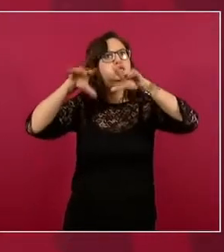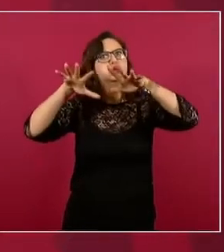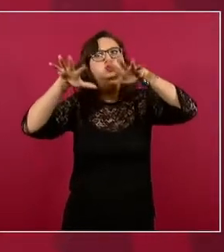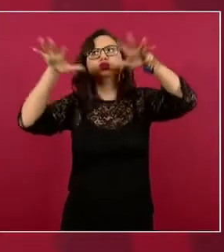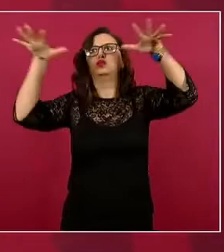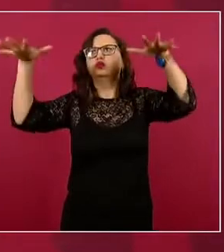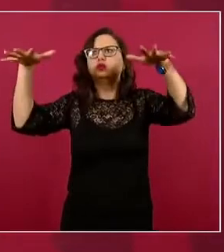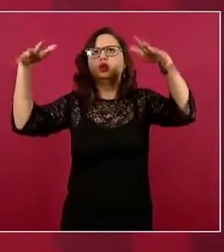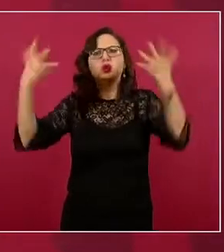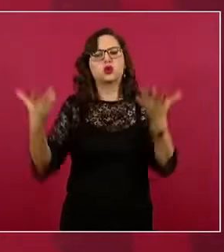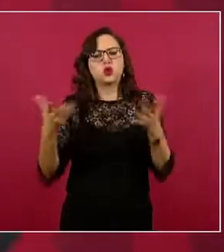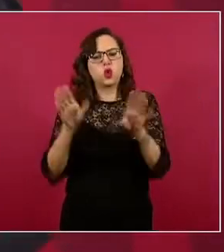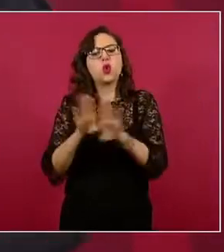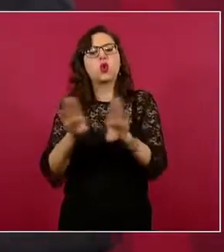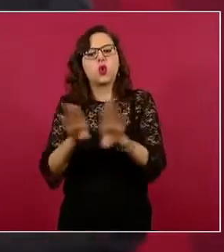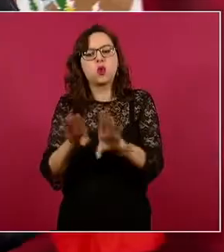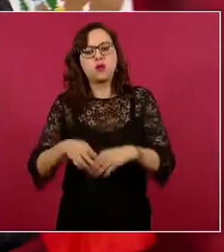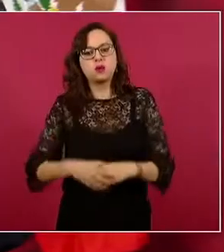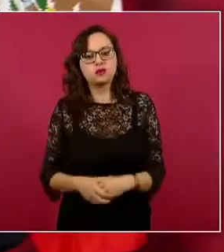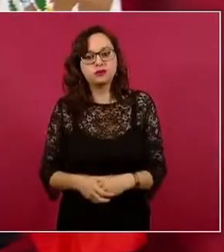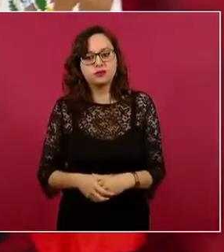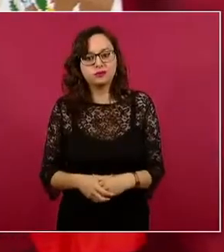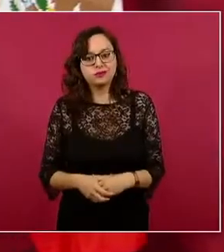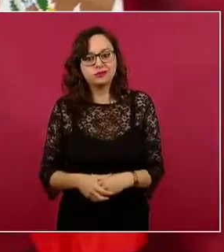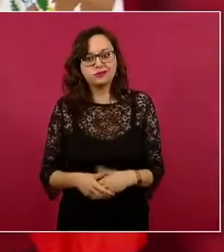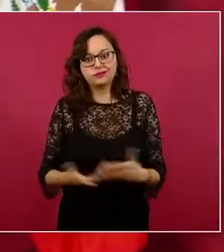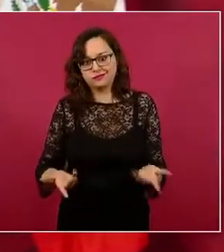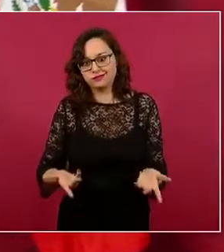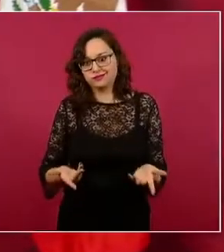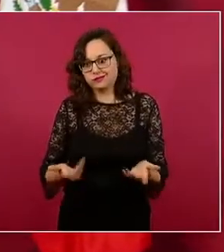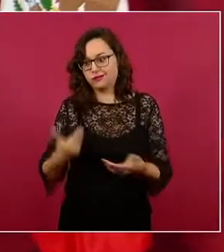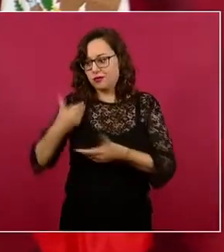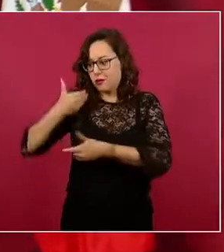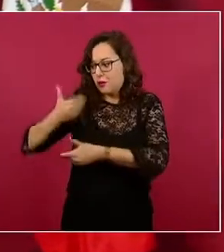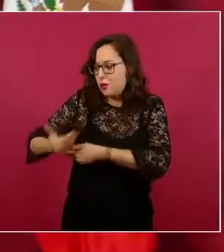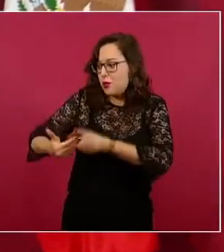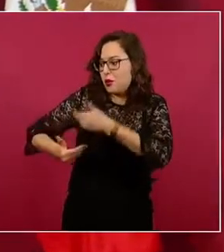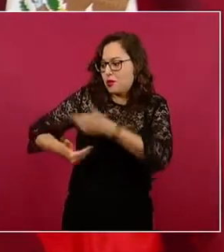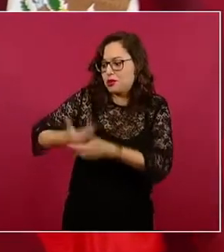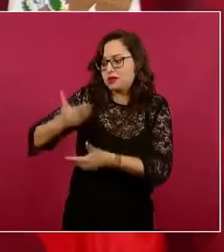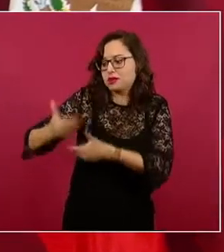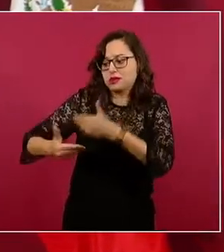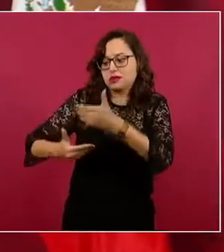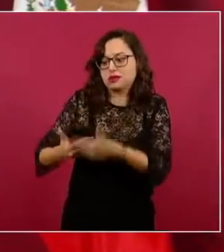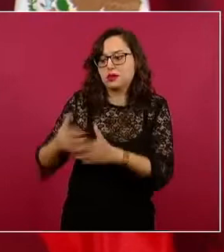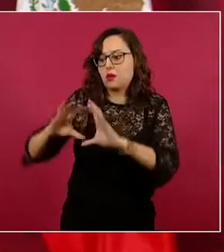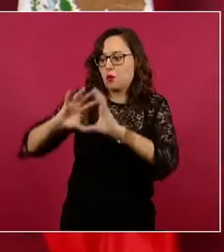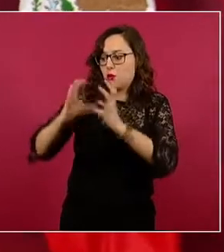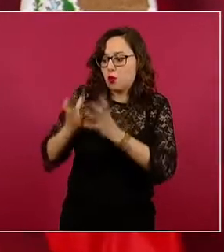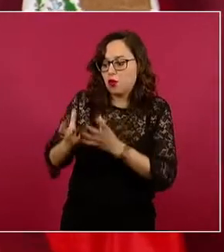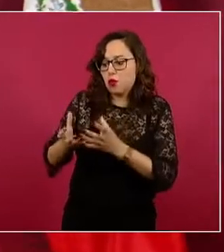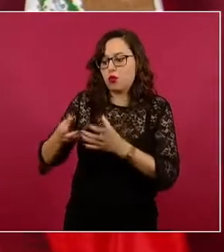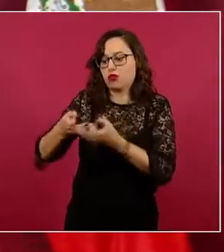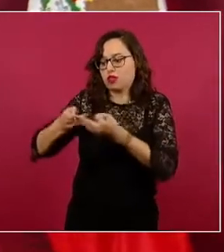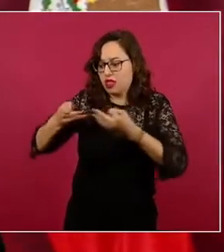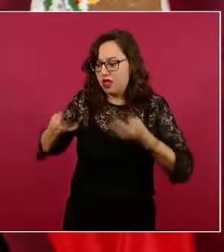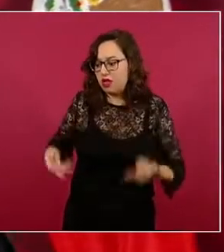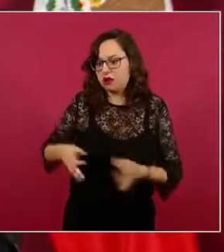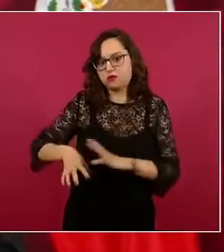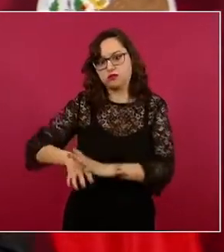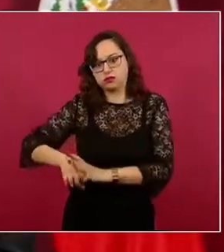en algunos casos no renovables, de nuestra madre naturaleza.